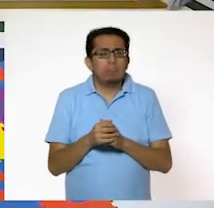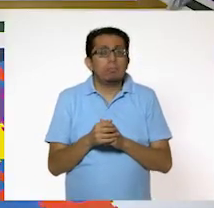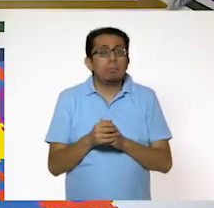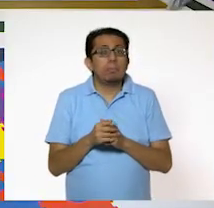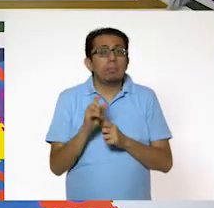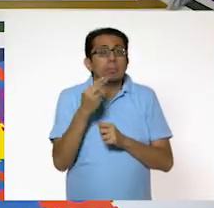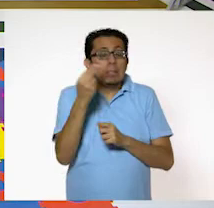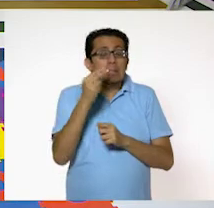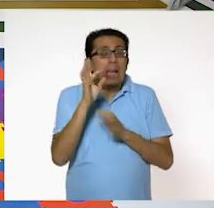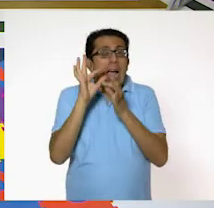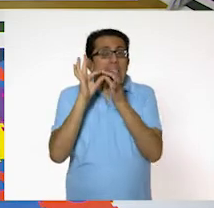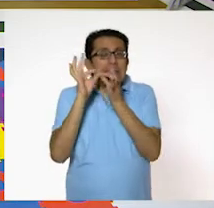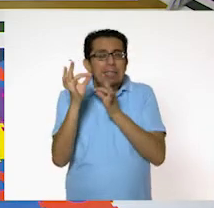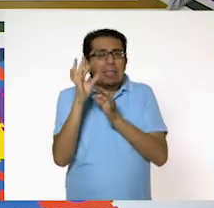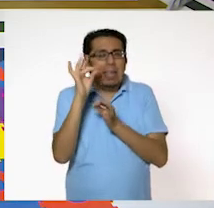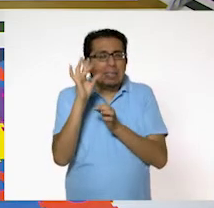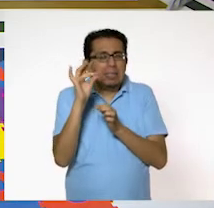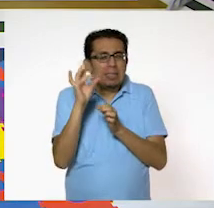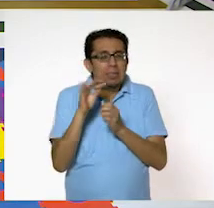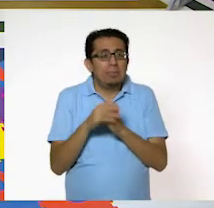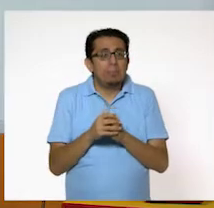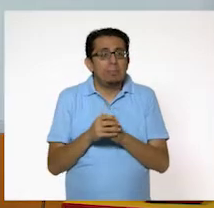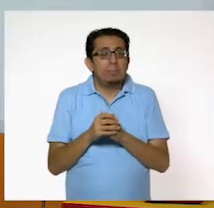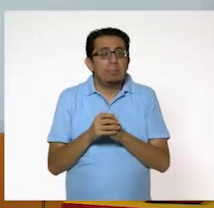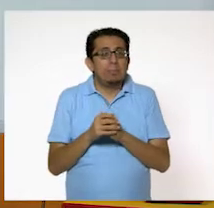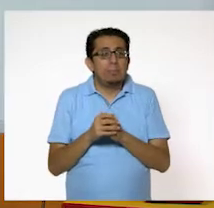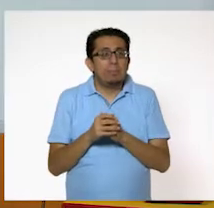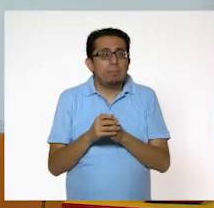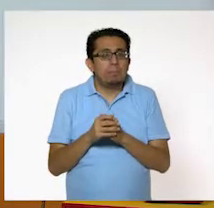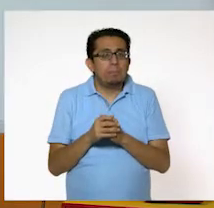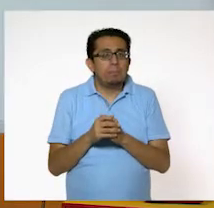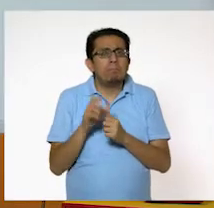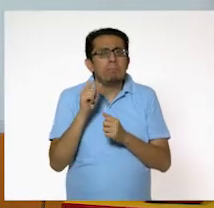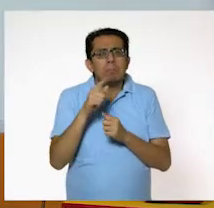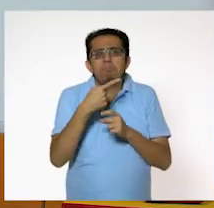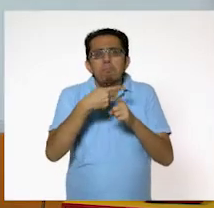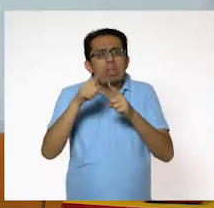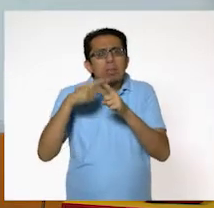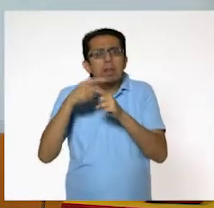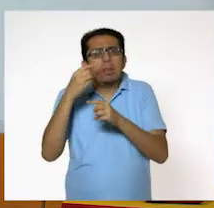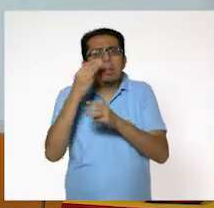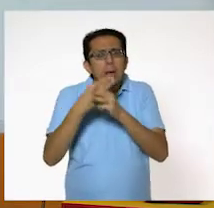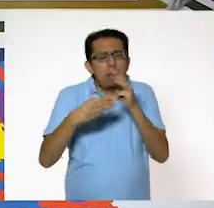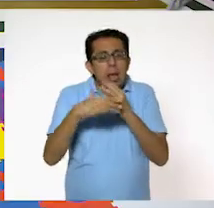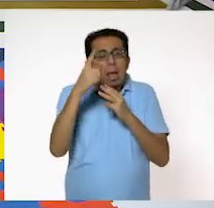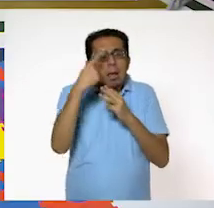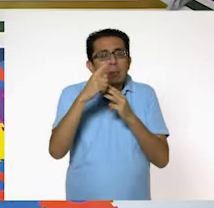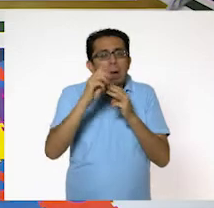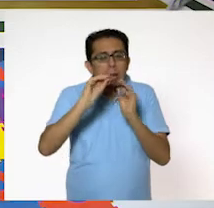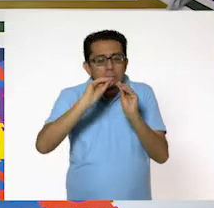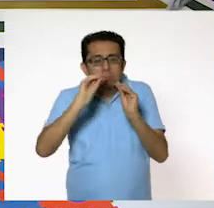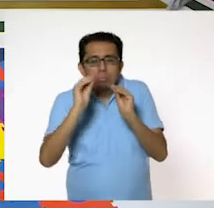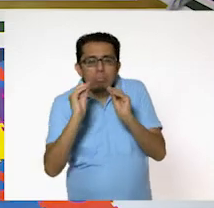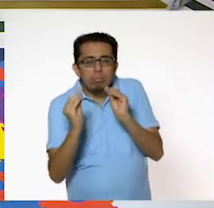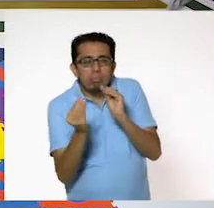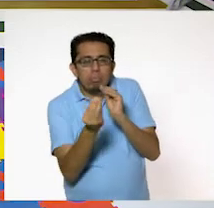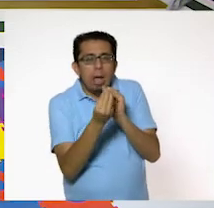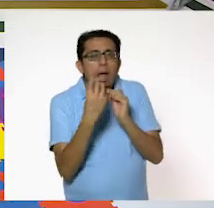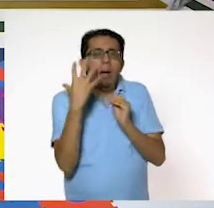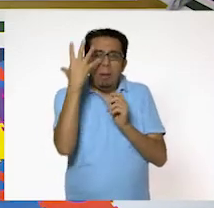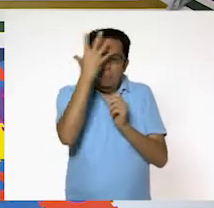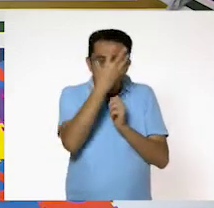Cinta adhesiva. Y los materiales que usó para decorar. Ok. Y eso ya, pues, cada quien,